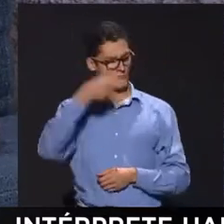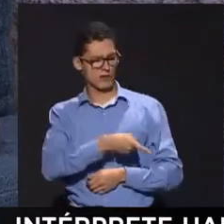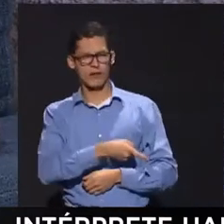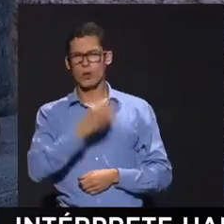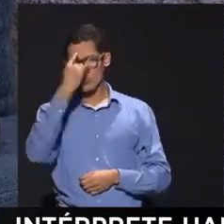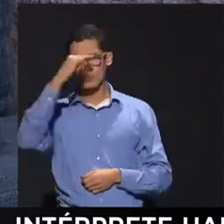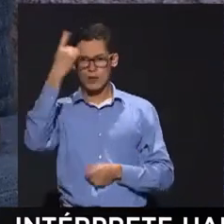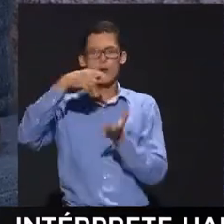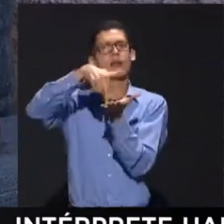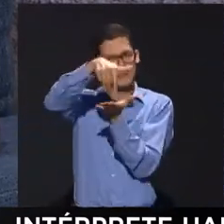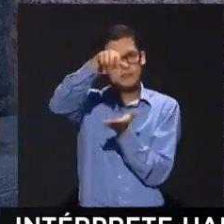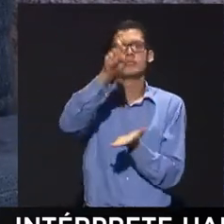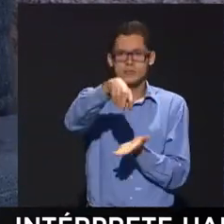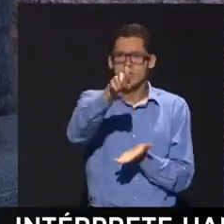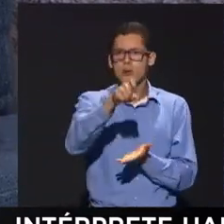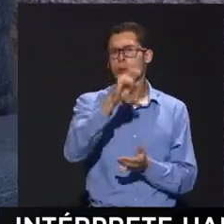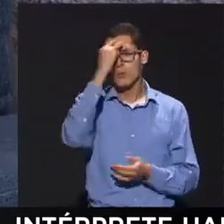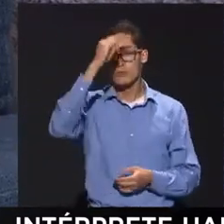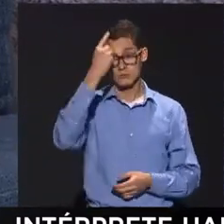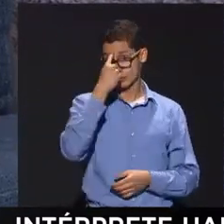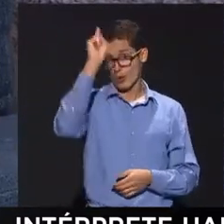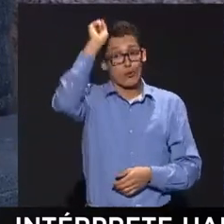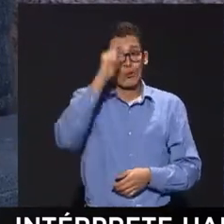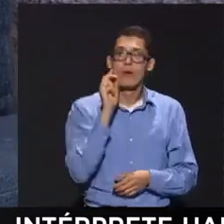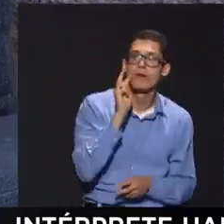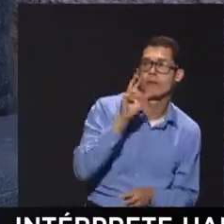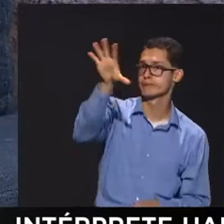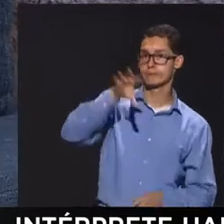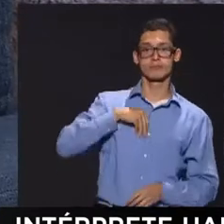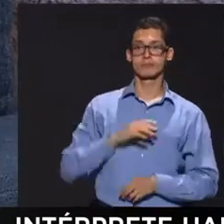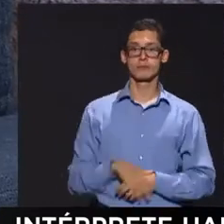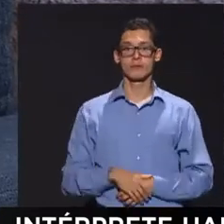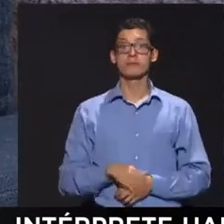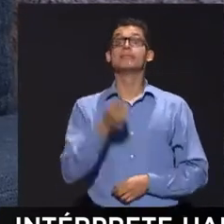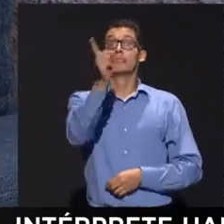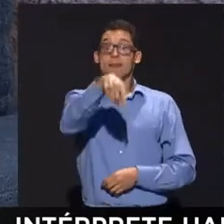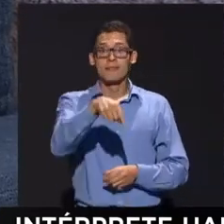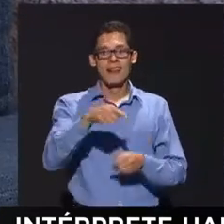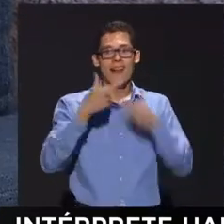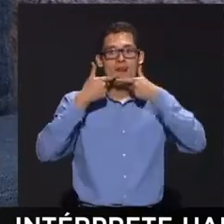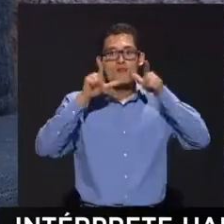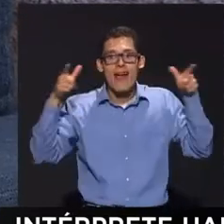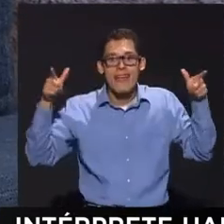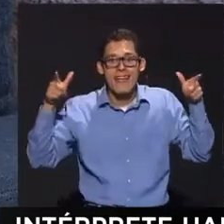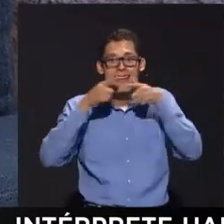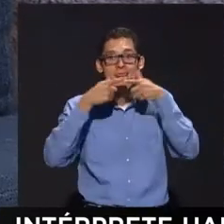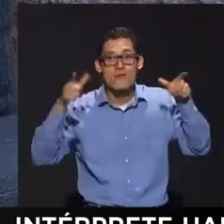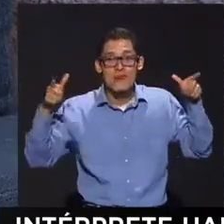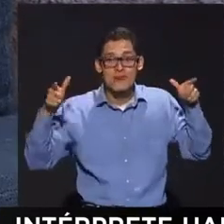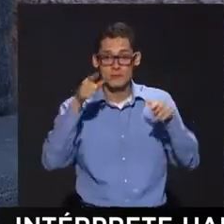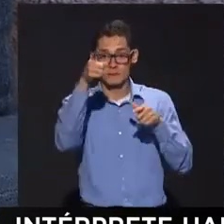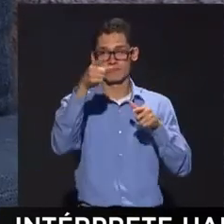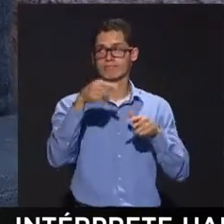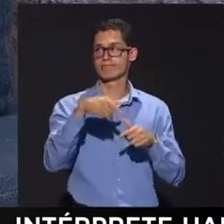podemos ver en el desarrollo del lenguaje. Cuando nosotros le hablamos a un bebé, nosotros a veces miramos, nos concentramos y ellos mueven la